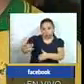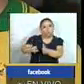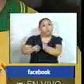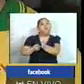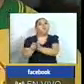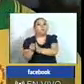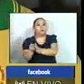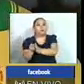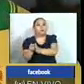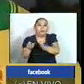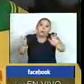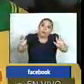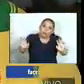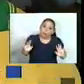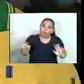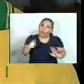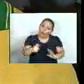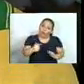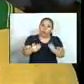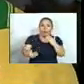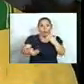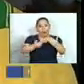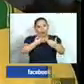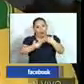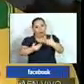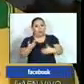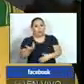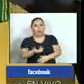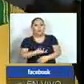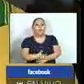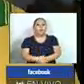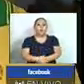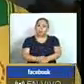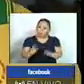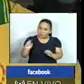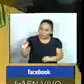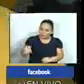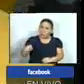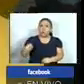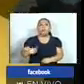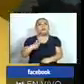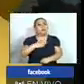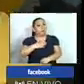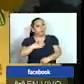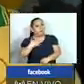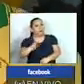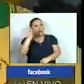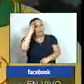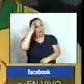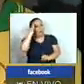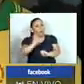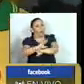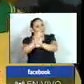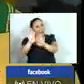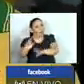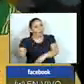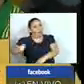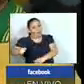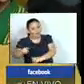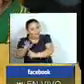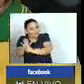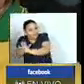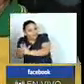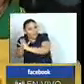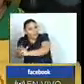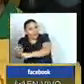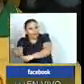probo, bueno, va a escuchar nuestros argumentos y nuestros alegatos. Por supuesto. Tenemos claro que lo han de estar ya presionando y amenazando de